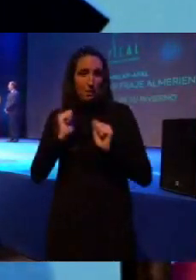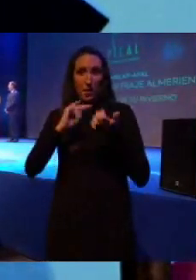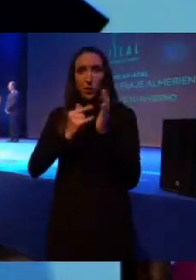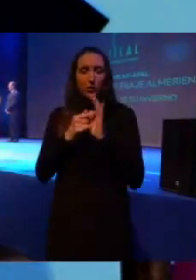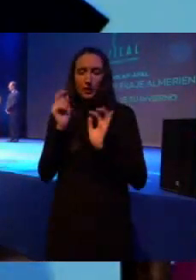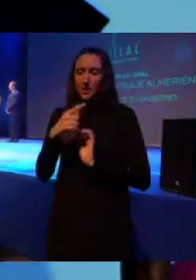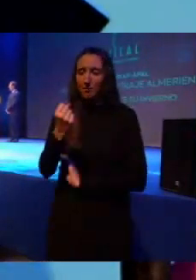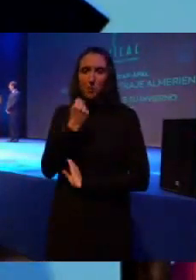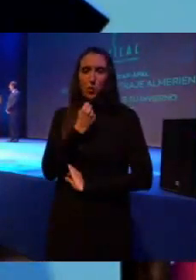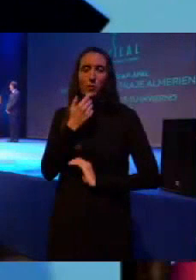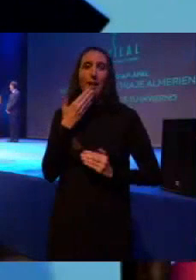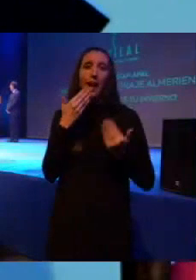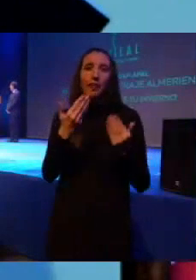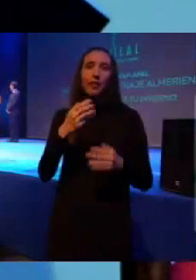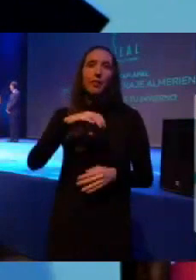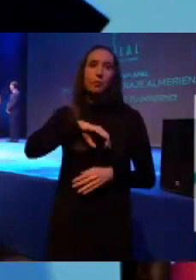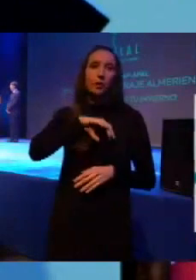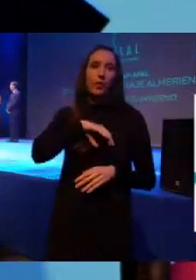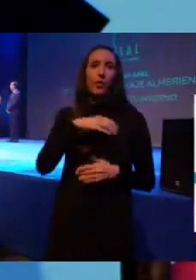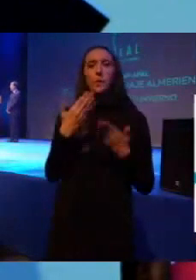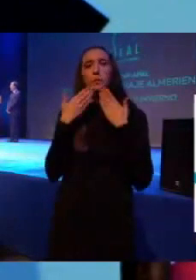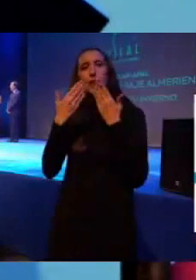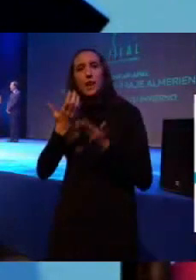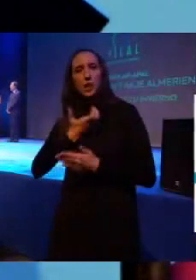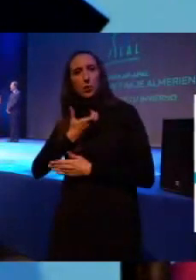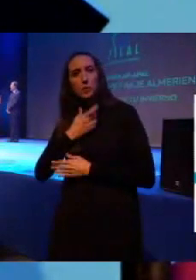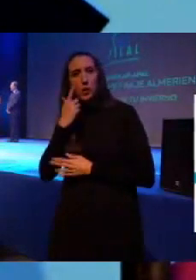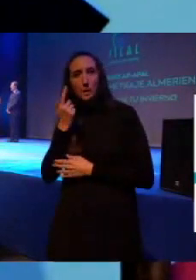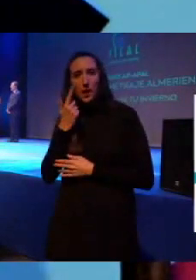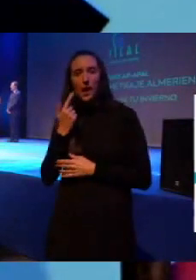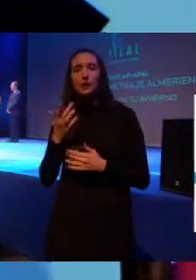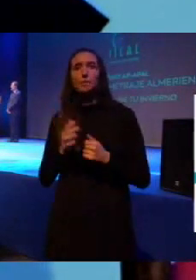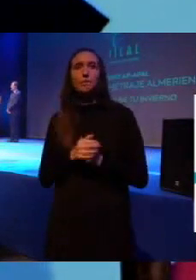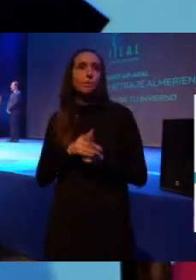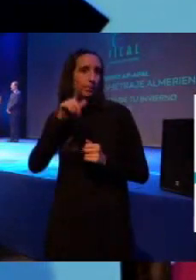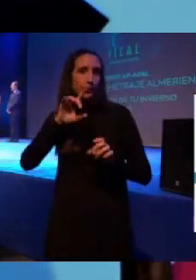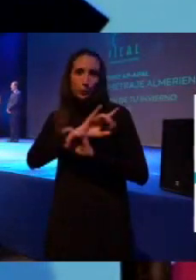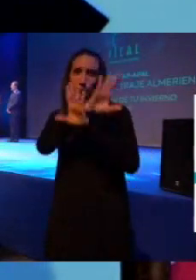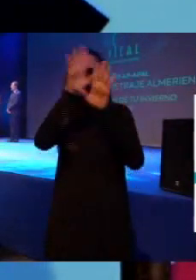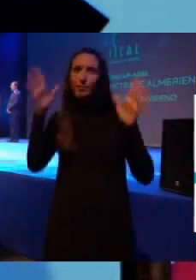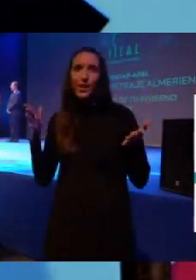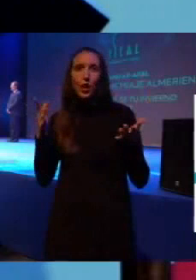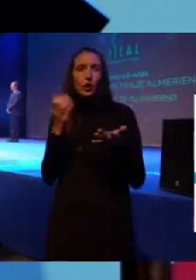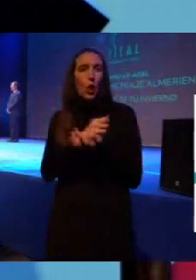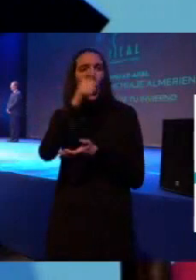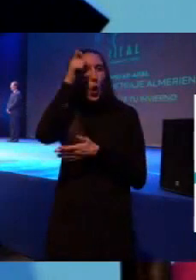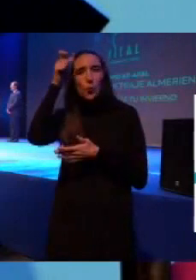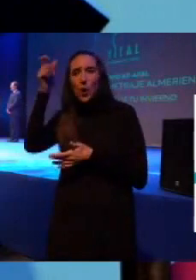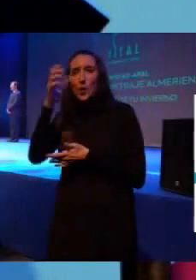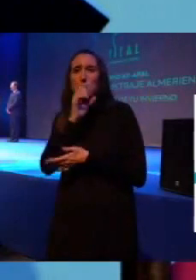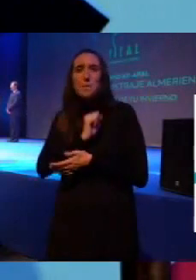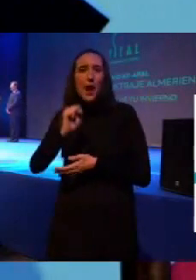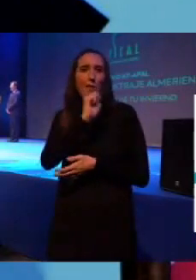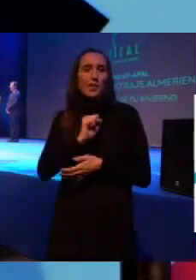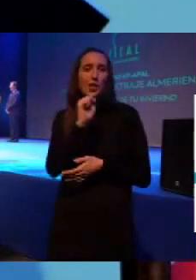Gracias, Diputación de Almería, gracias, Ayuntamiento de Almería y, por supuesto, esos pueblos maravillosos